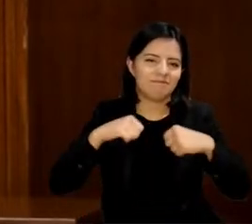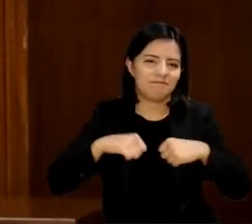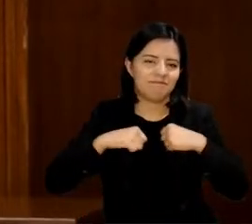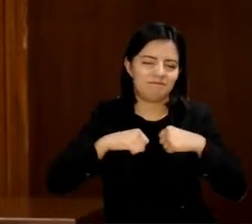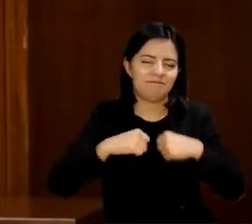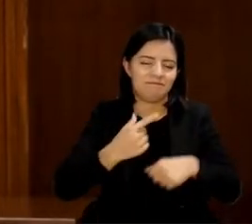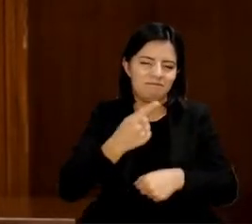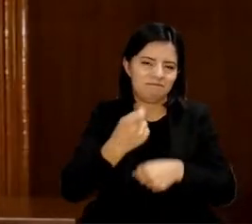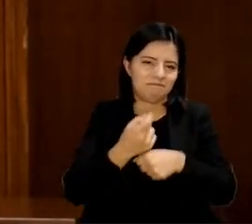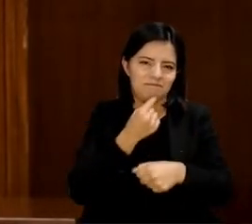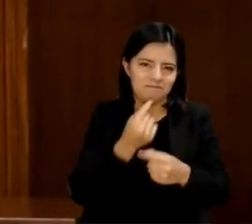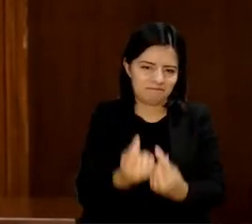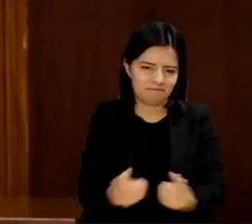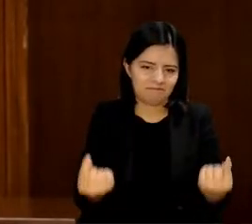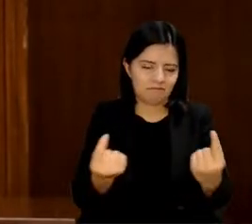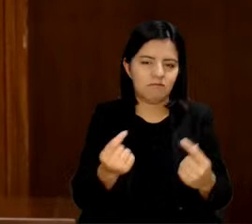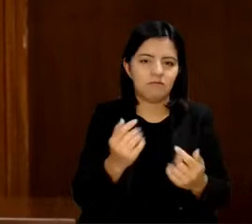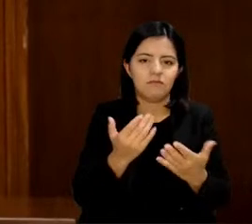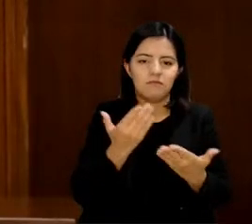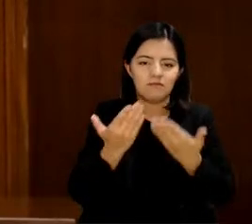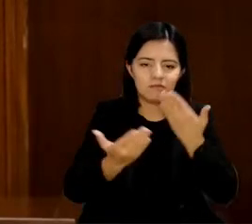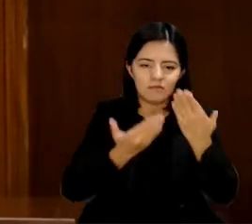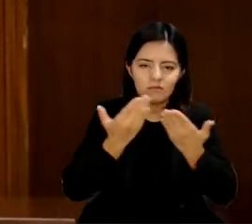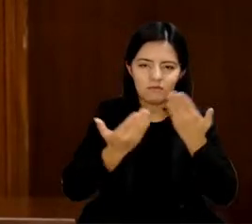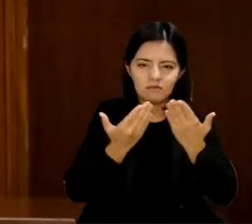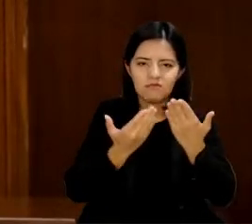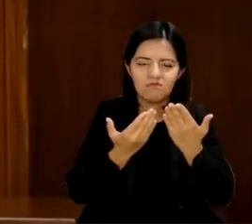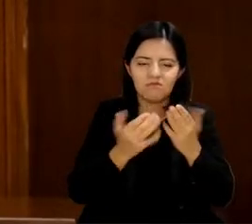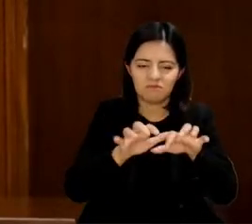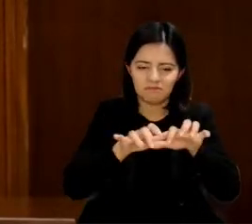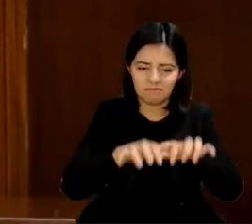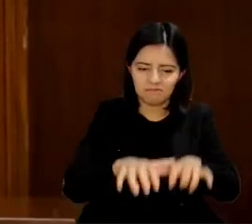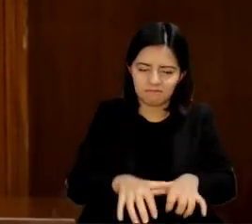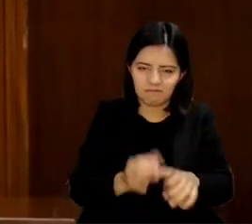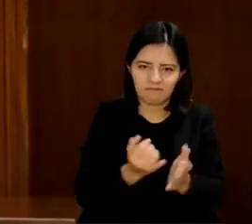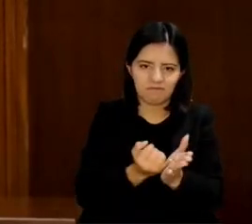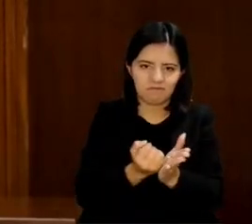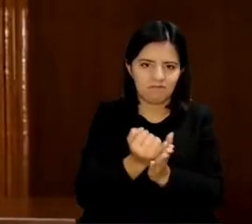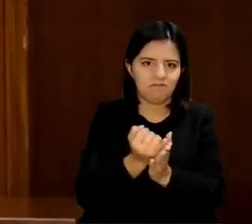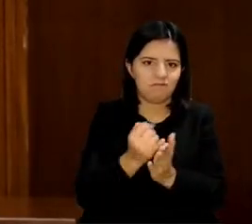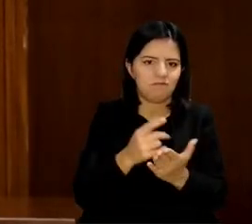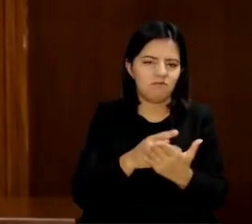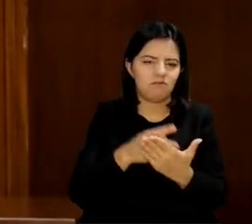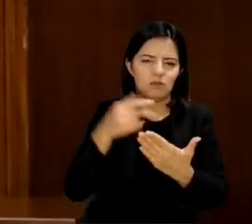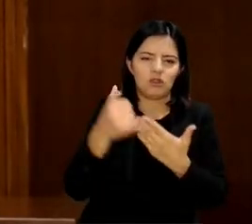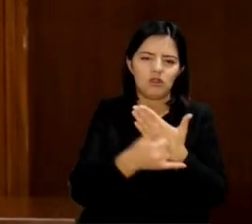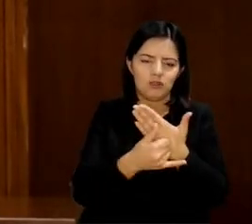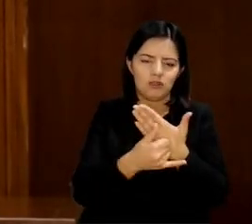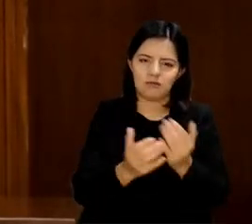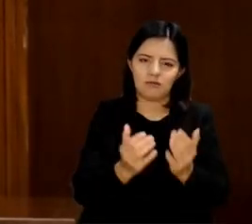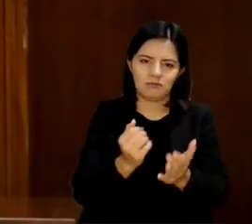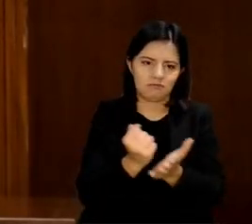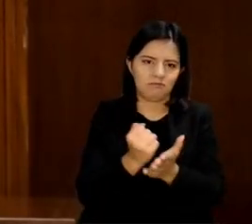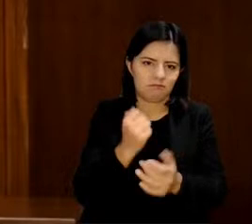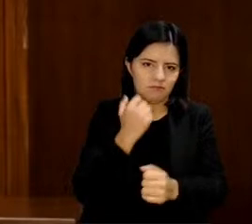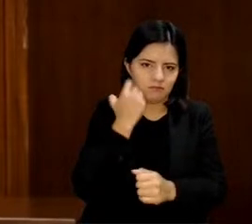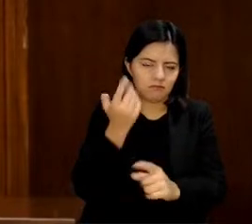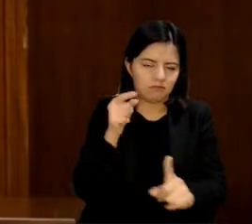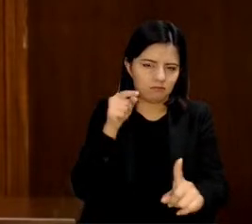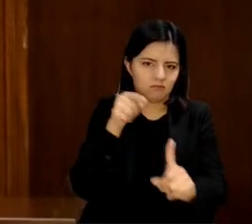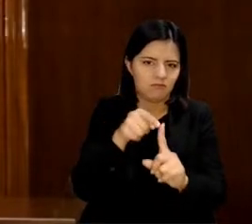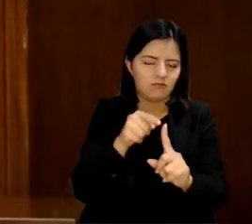Infancia, el estudio y dictamen de la iniciativa con proyecto de decreto por la que se reforman y derogan